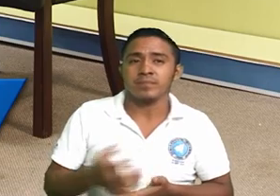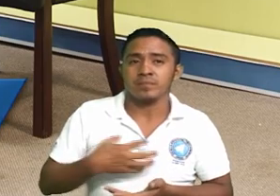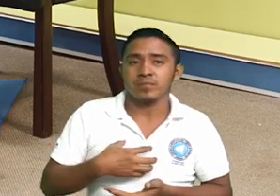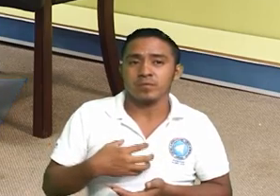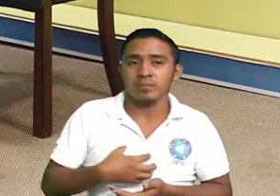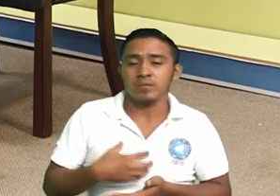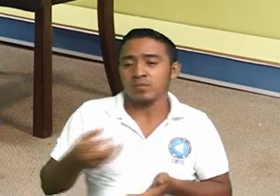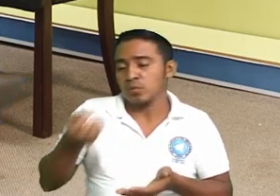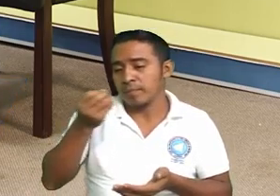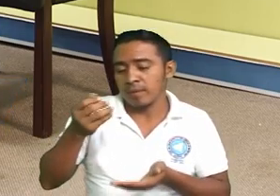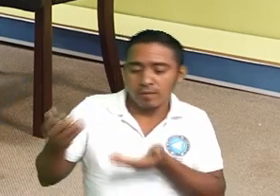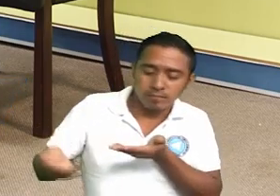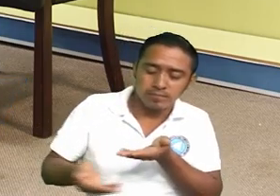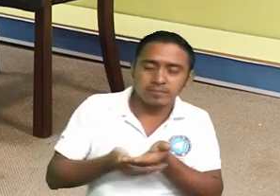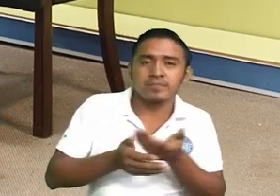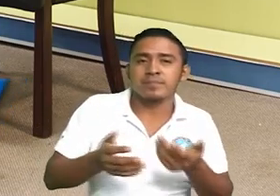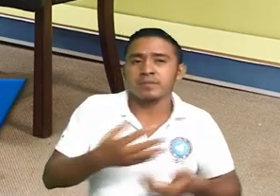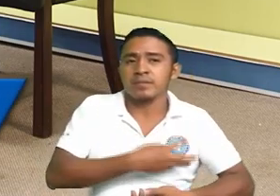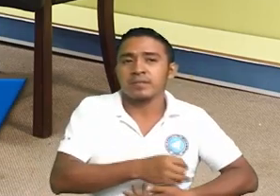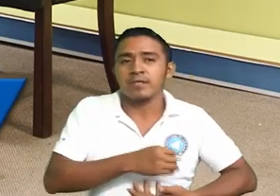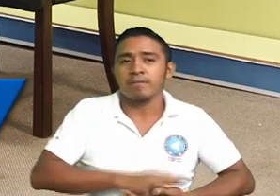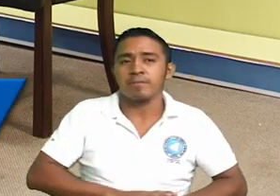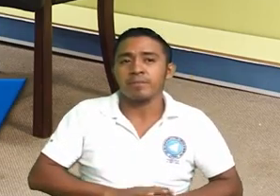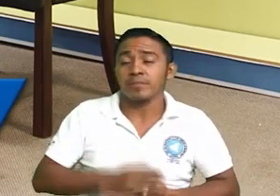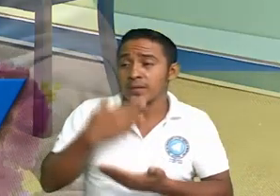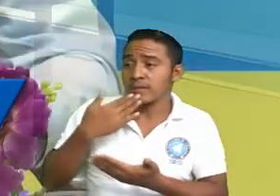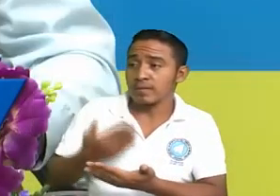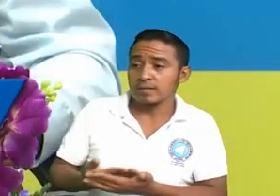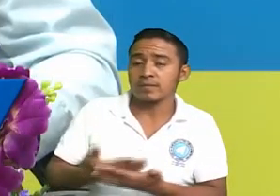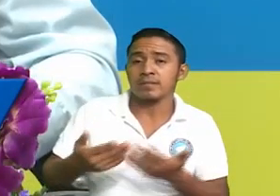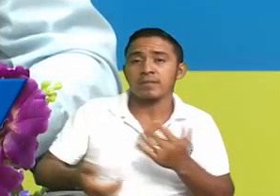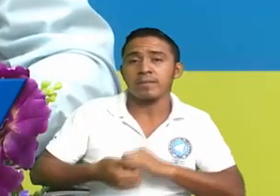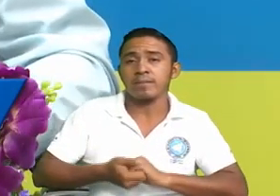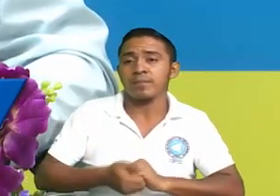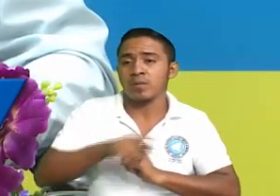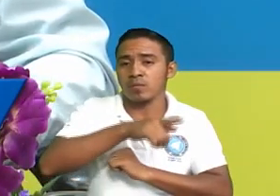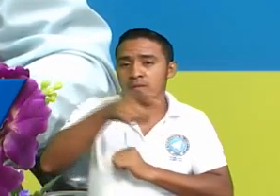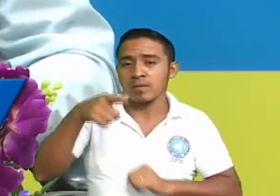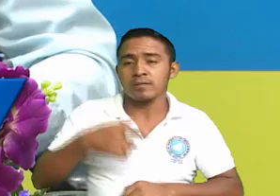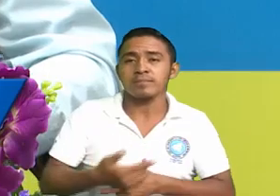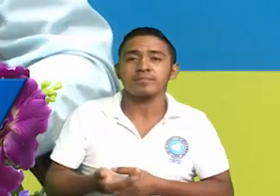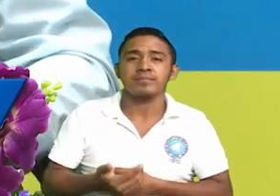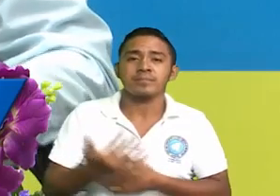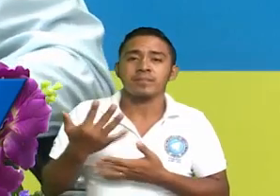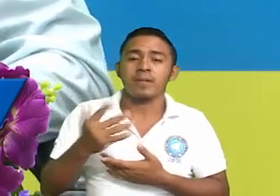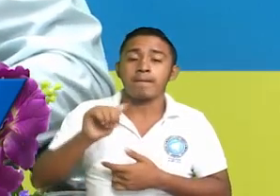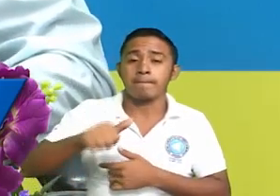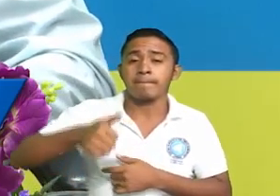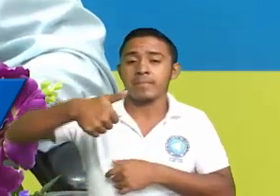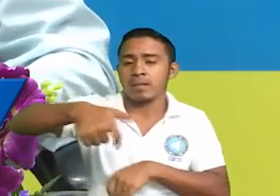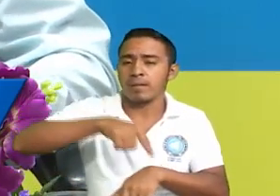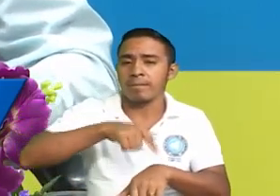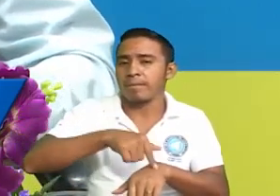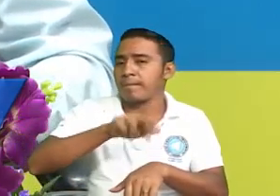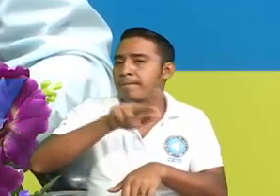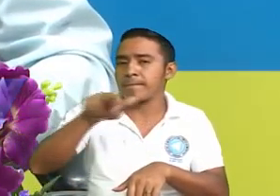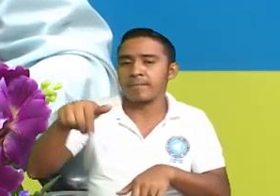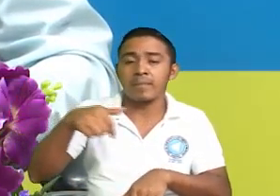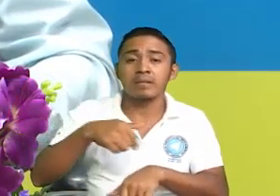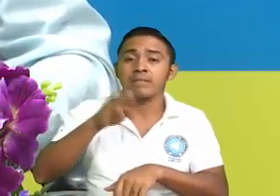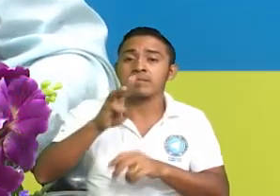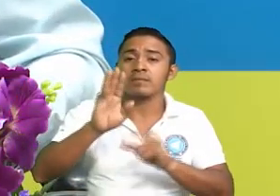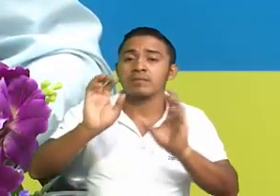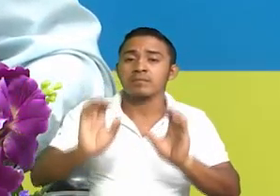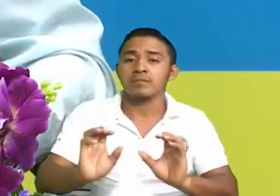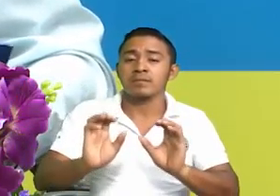y su correspondiente refresco natural, en caso ya cuando ya haya pasado